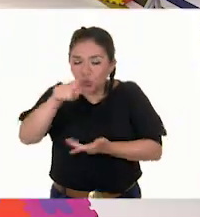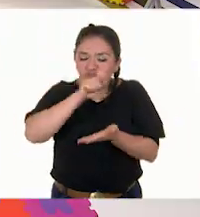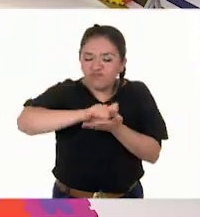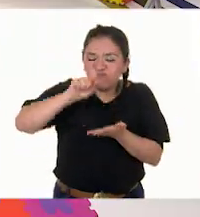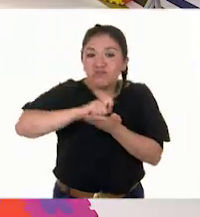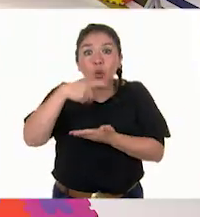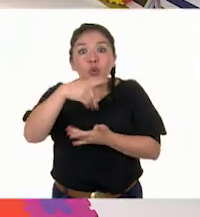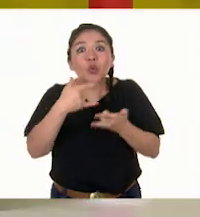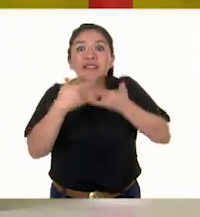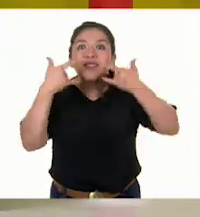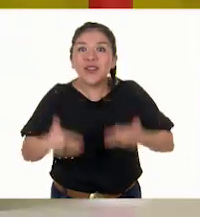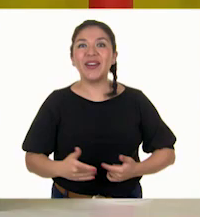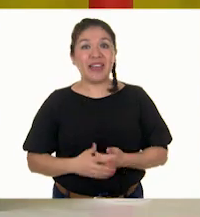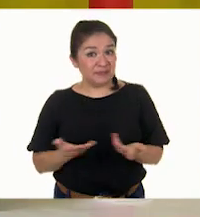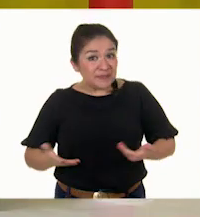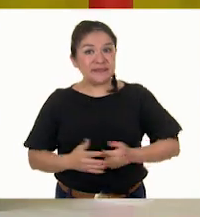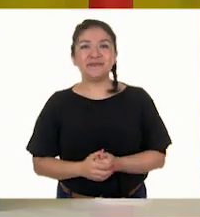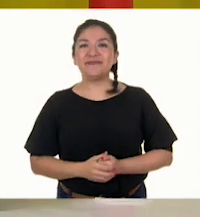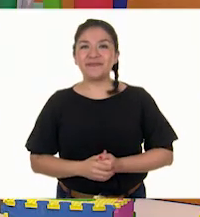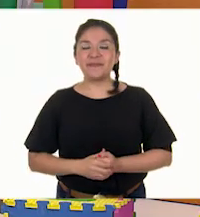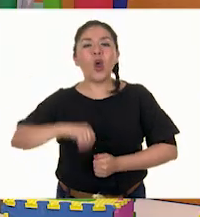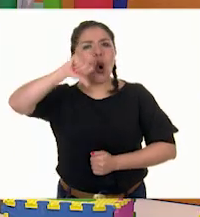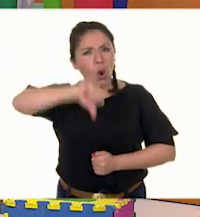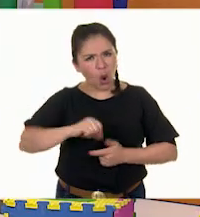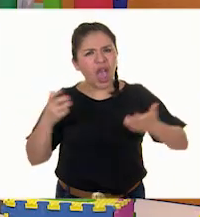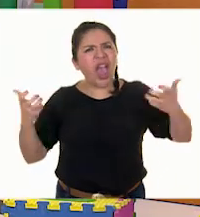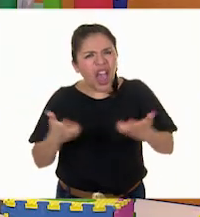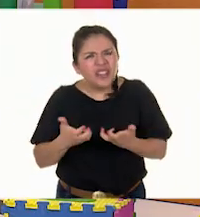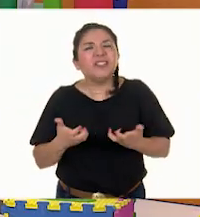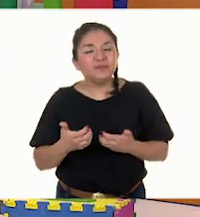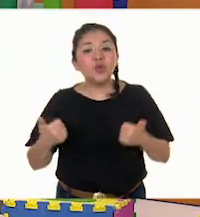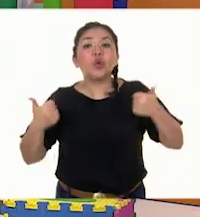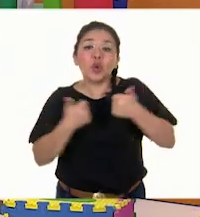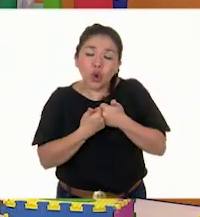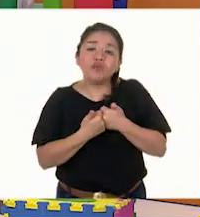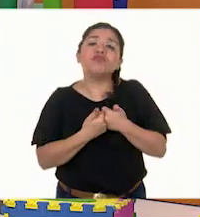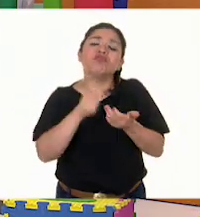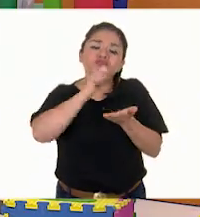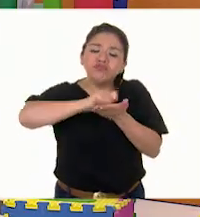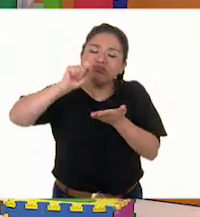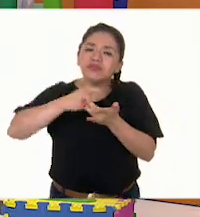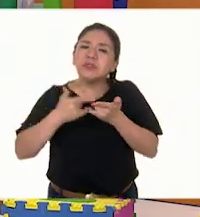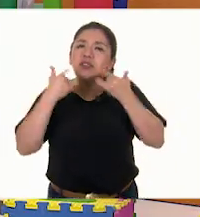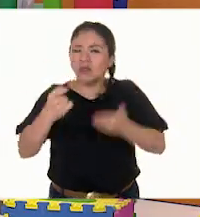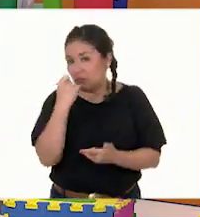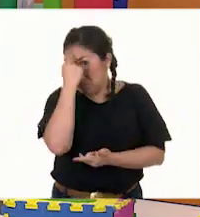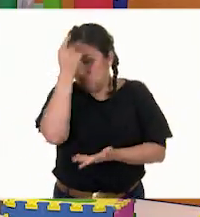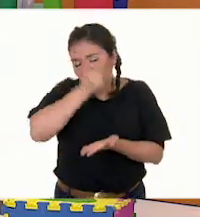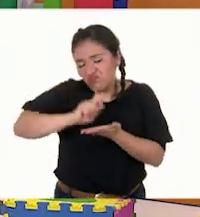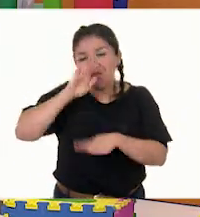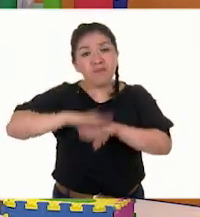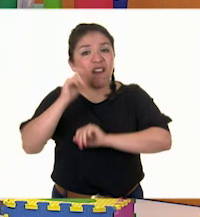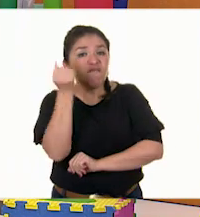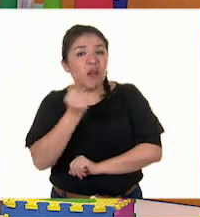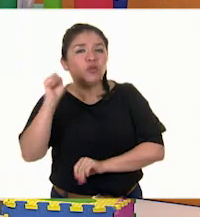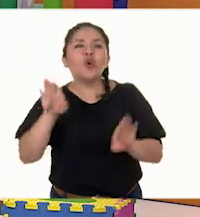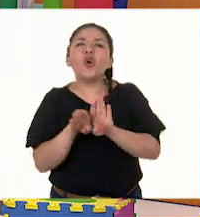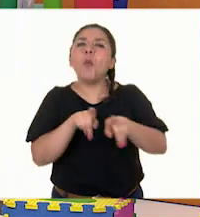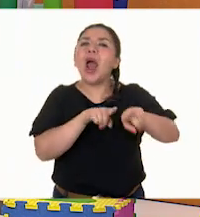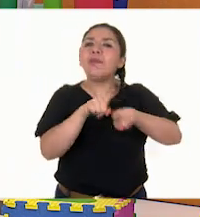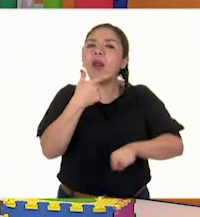cuento. ¡Ay, qué emoción! ¿Qué tal? Y lo vamos a hacer con textos de escritores muy famosos como los